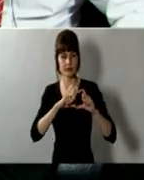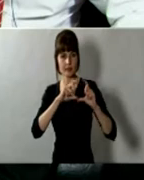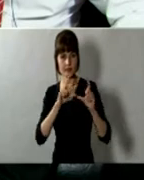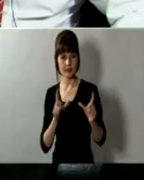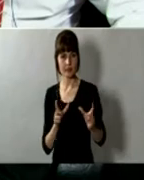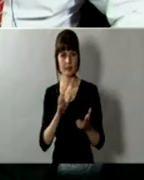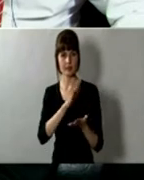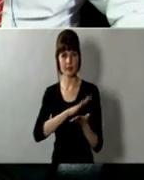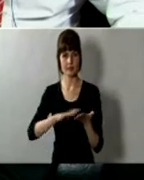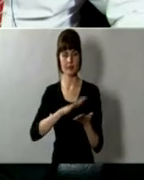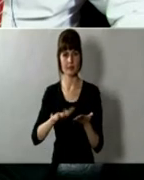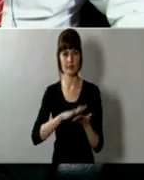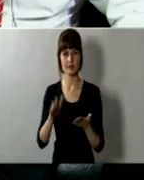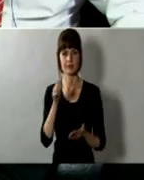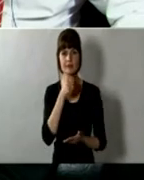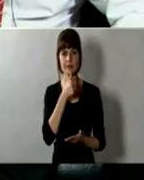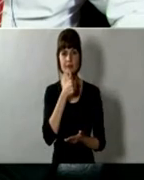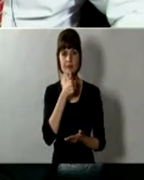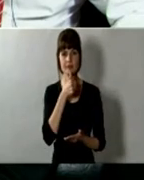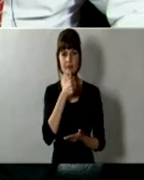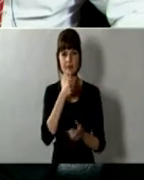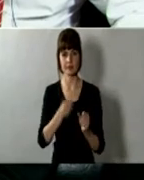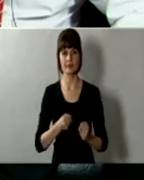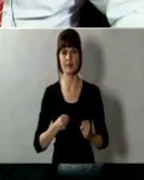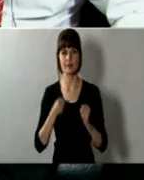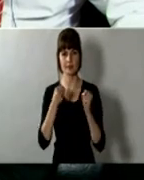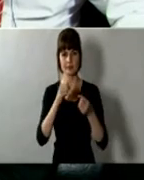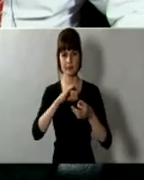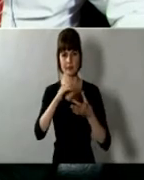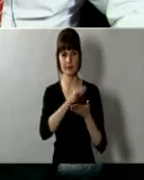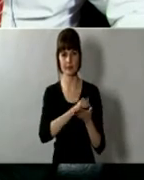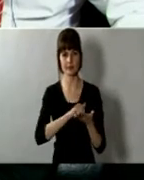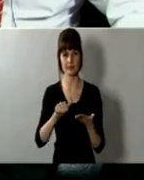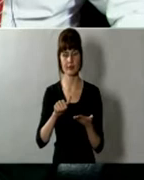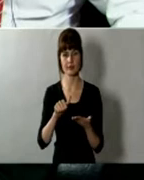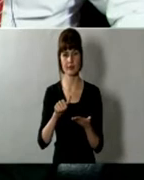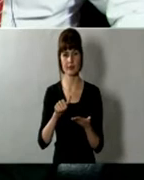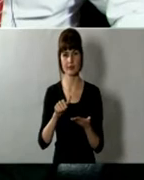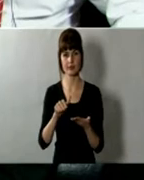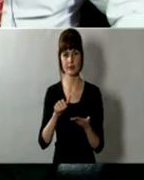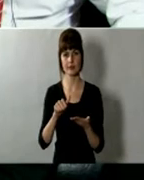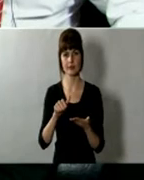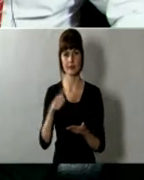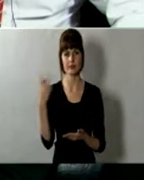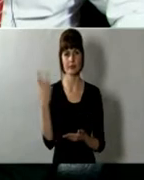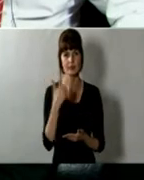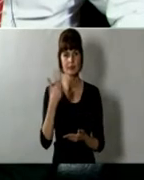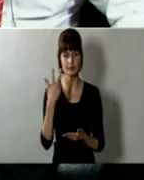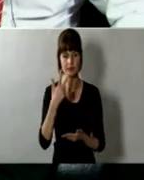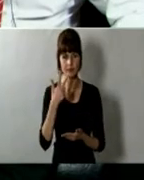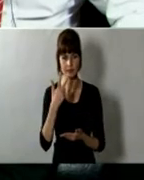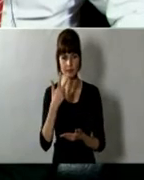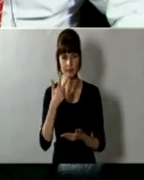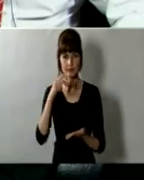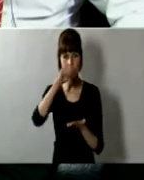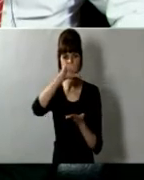agua Es lo que realmente Significa El poder Del Espíritu Santo Y tenemos El tercer elemento Que